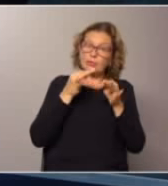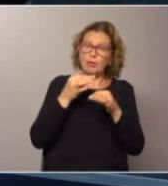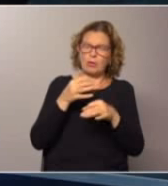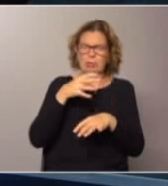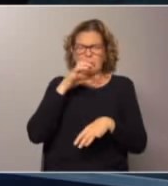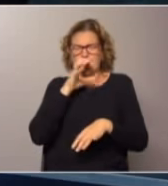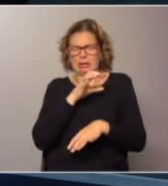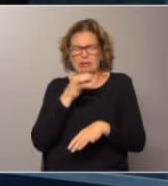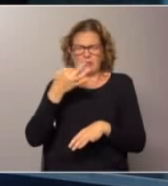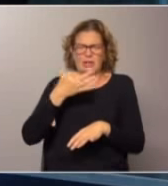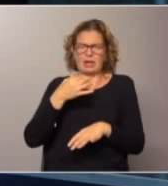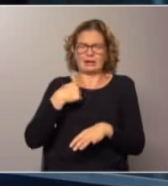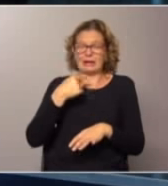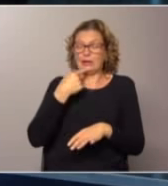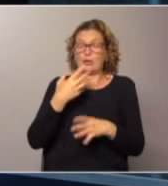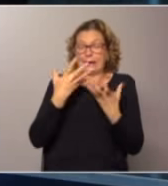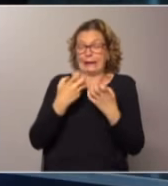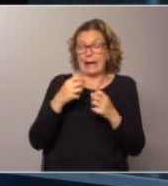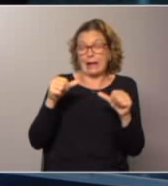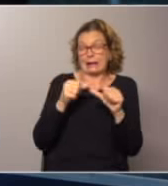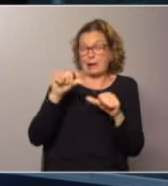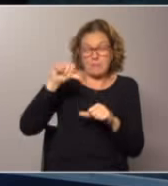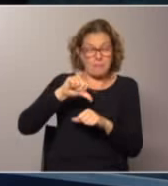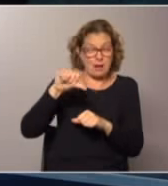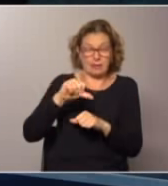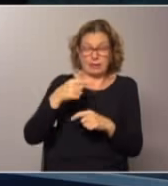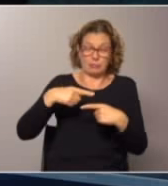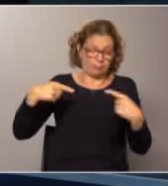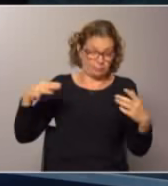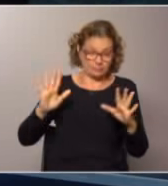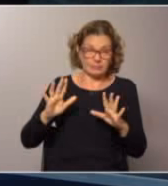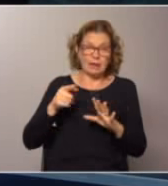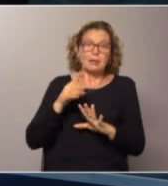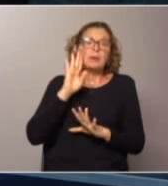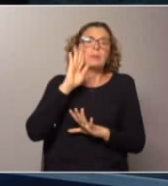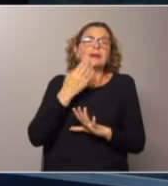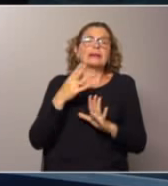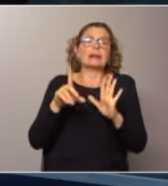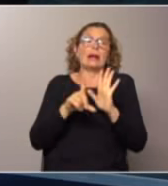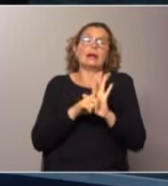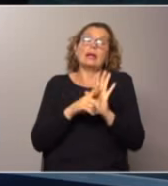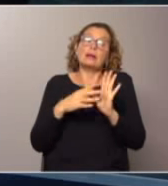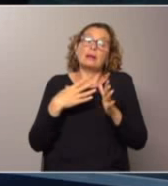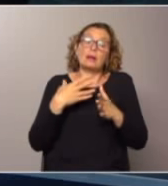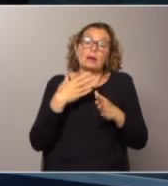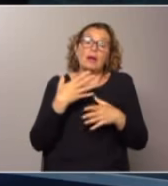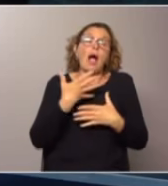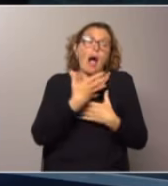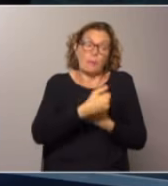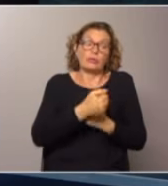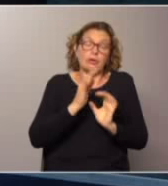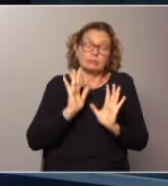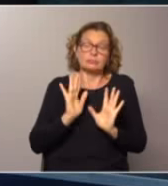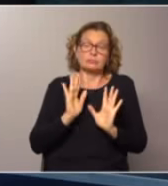desprecio por la verdad tu intención de dañar etcétera bueno me parece que ahí esté la ley los ampara si quieren ir a la justicia de los ampas